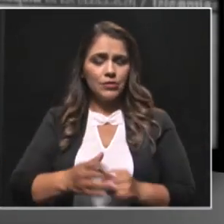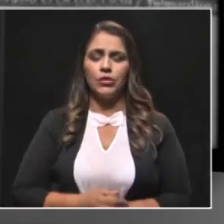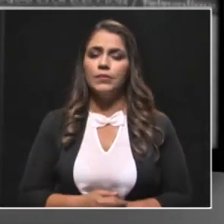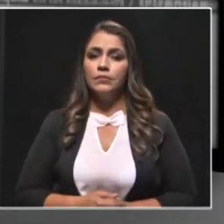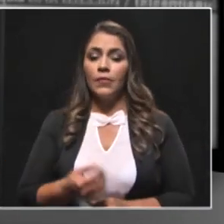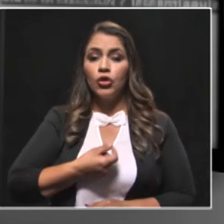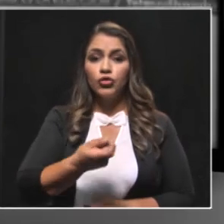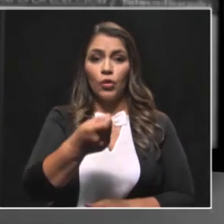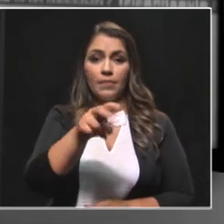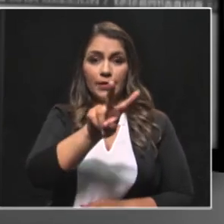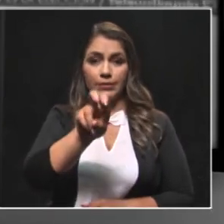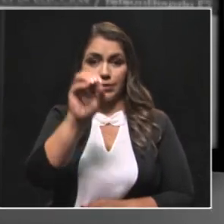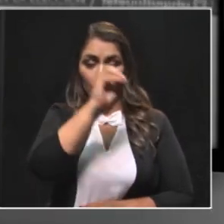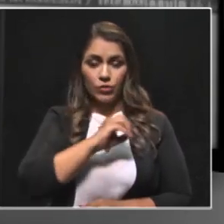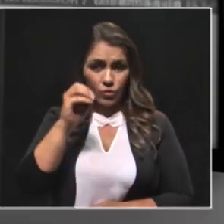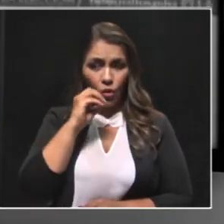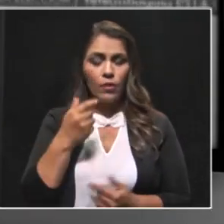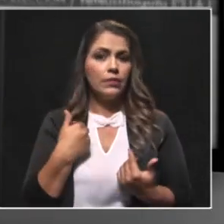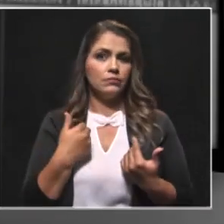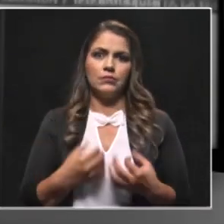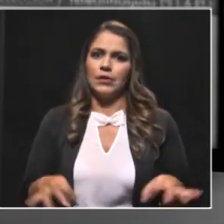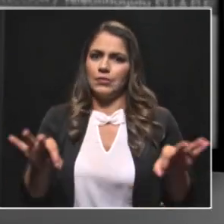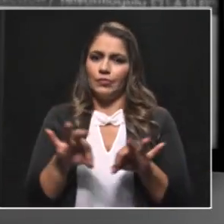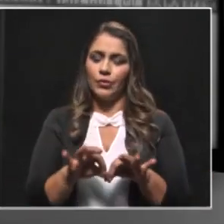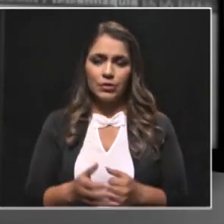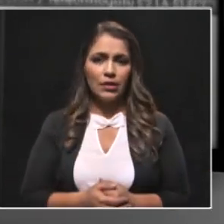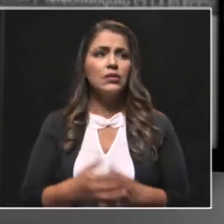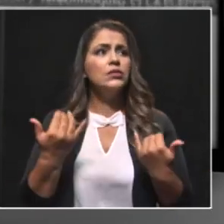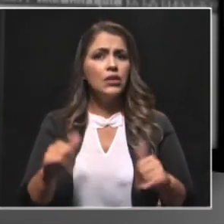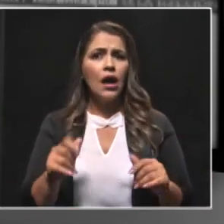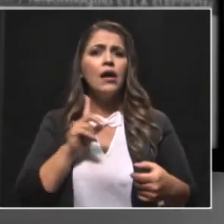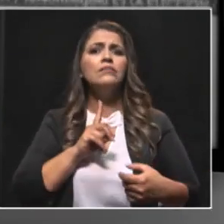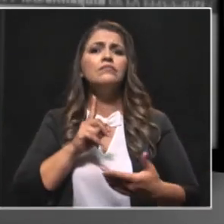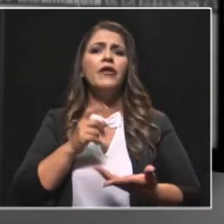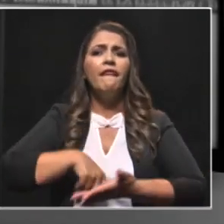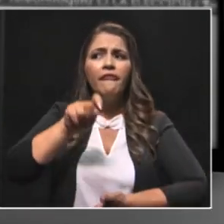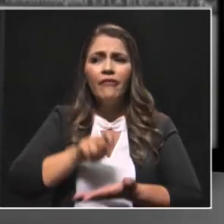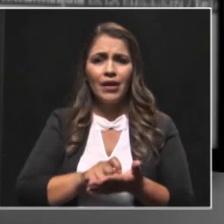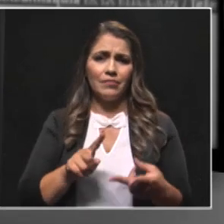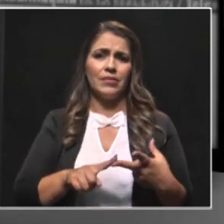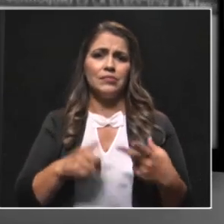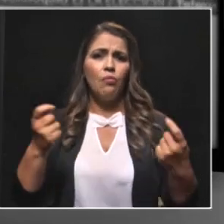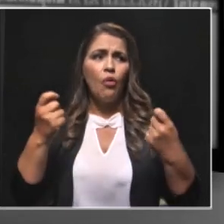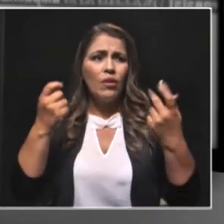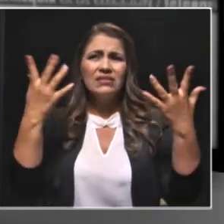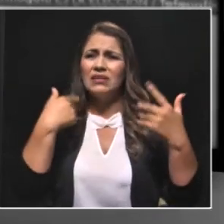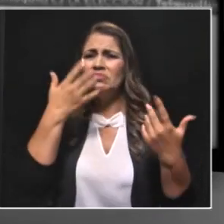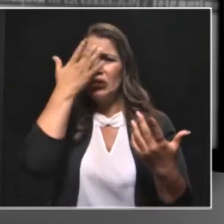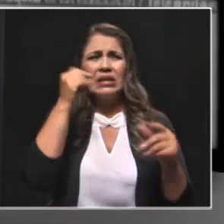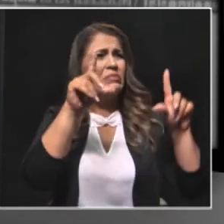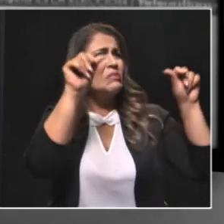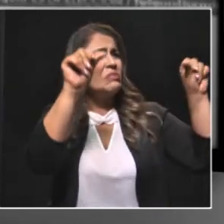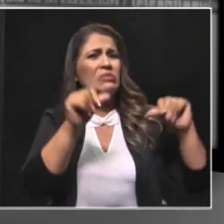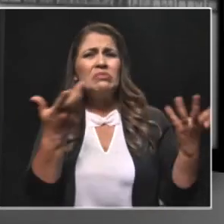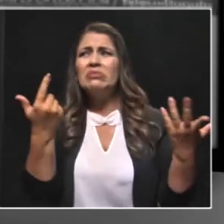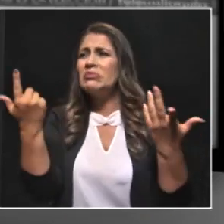que aunque uno no se dé cuenta, ya comenzó el proceso electoral. Ya estamos viendo inscripción de firmas, vemos publicidad que no entendemos por qué.